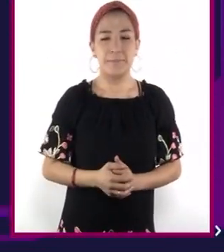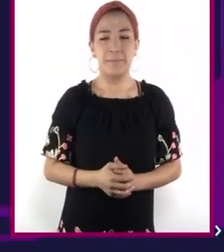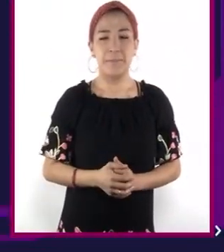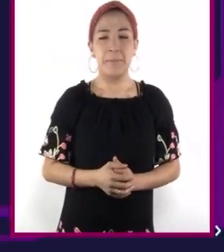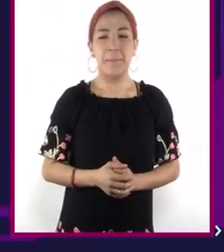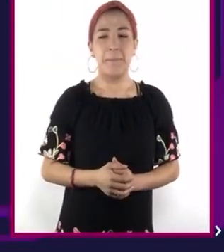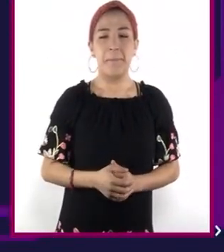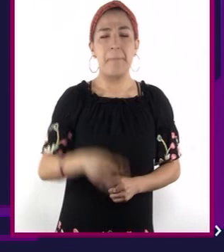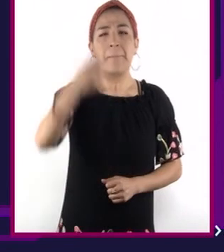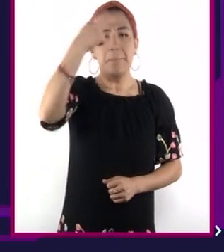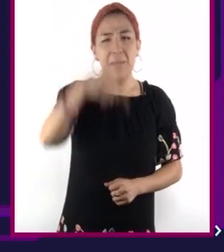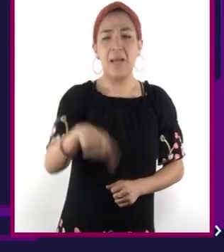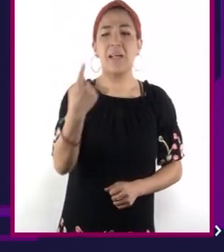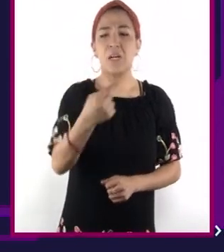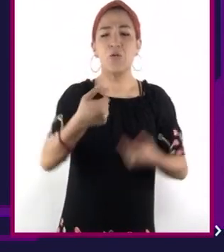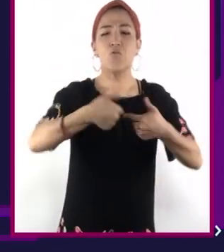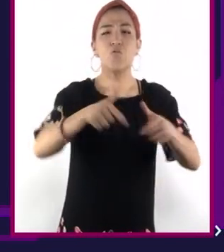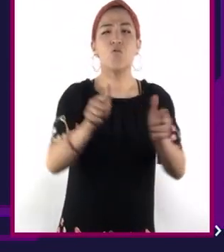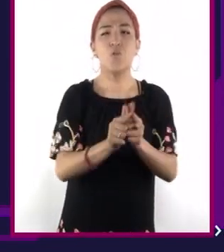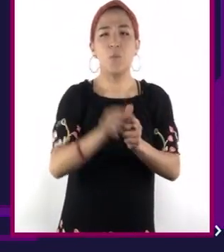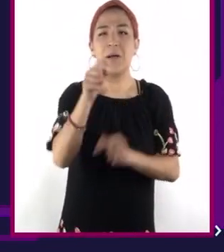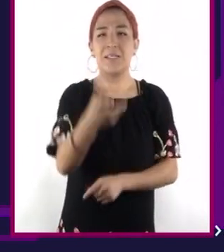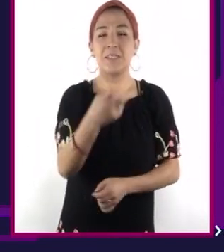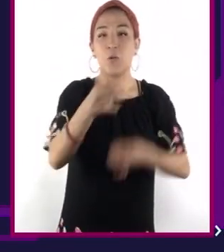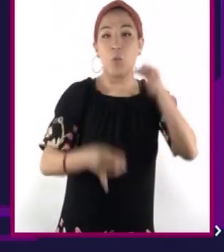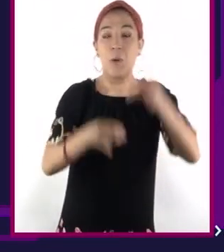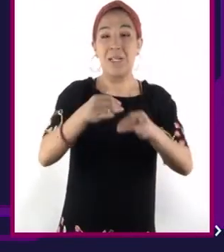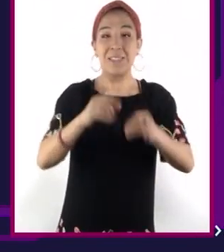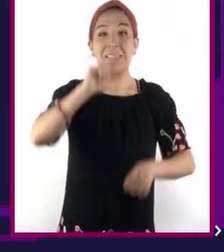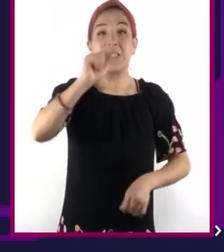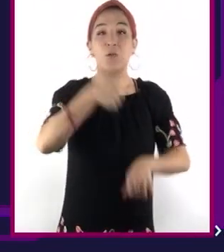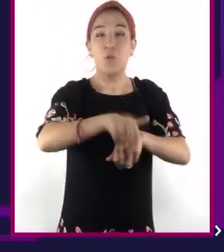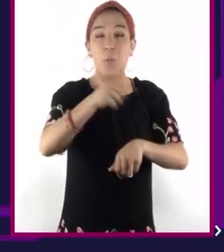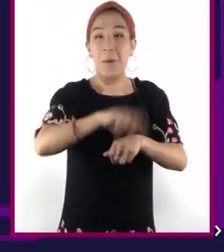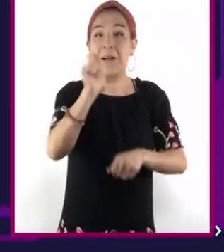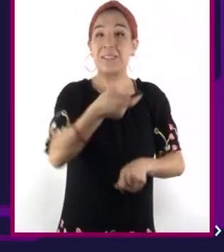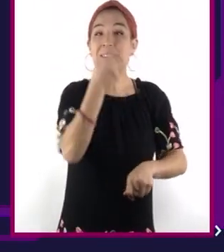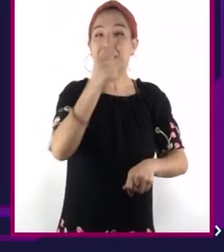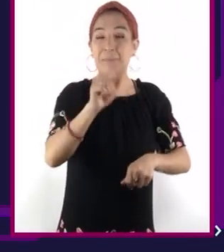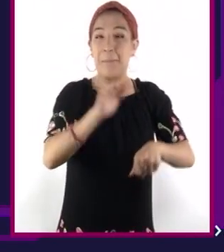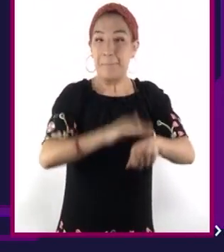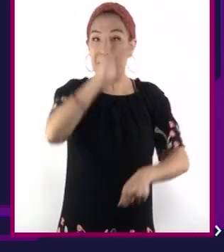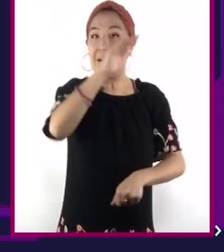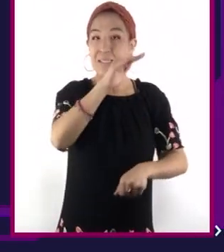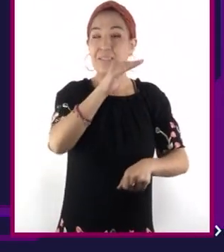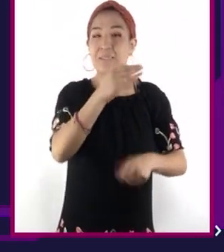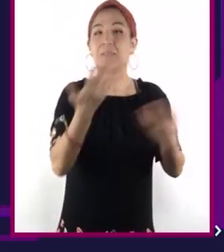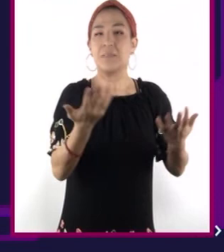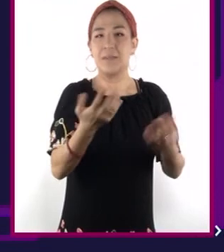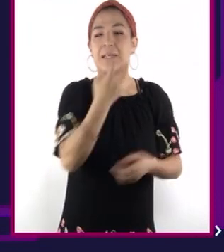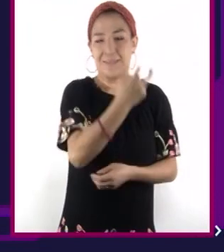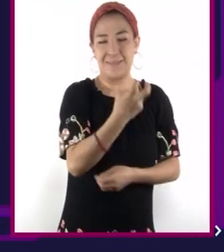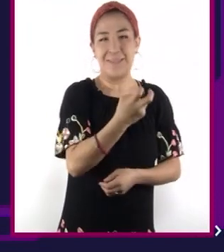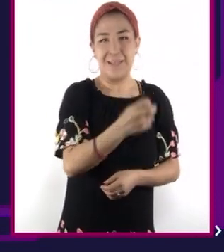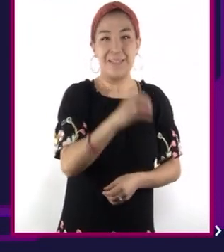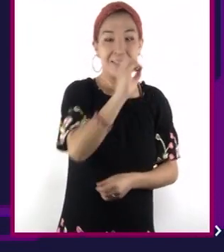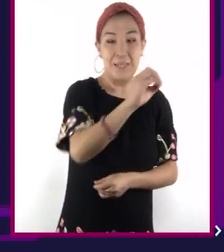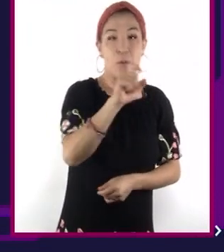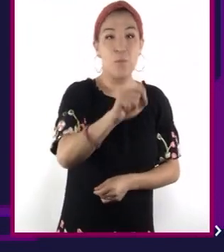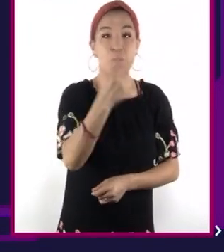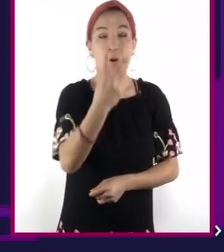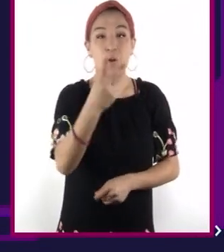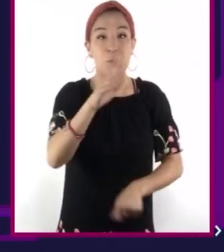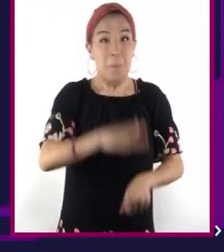de jueces la desviación media es mayor? ¡Claro! Como 0.2 es mayor